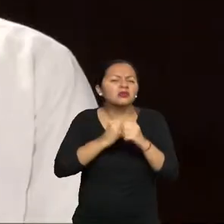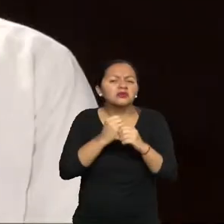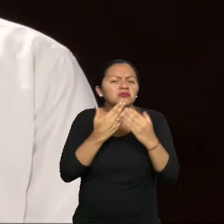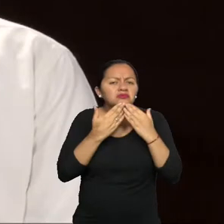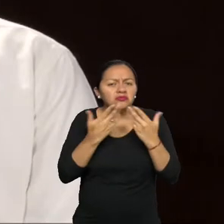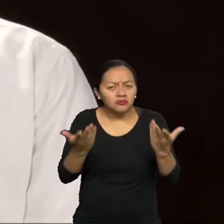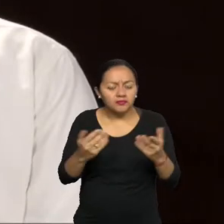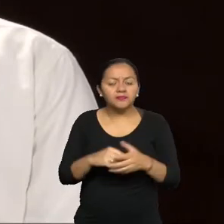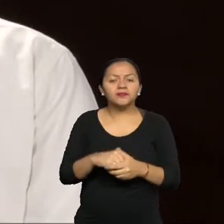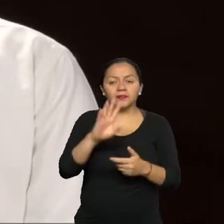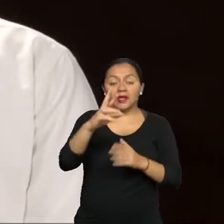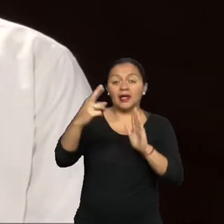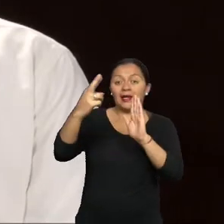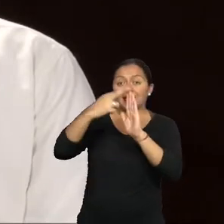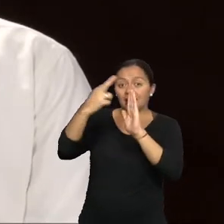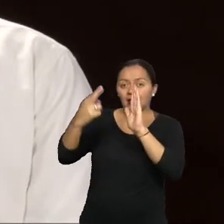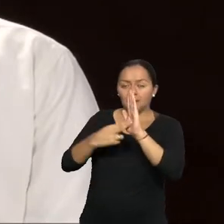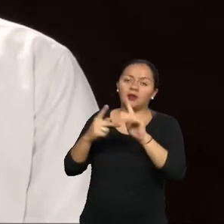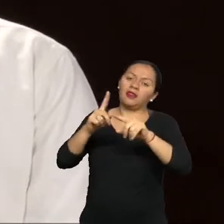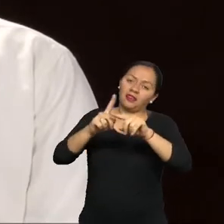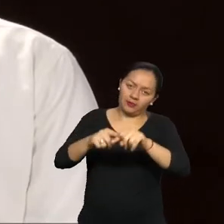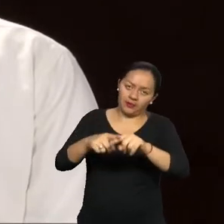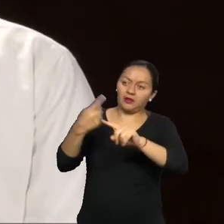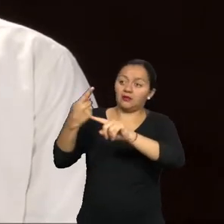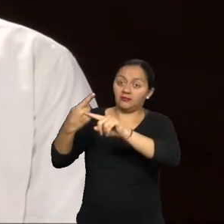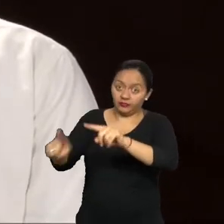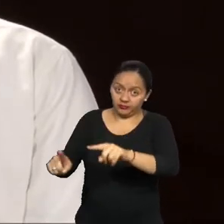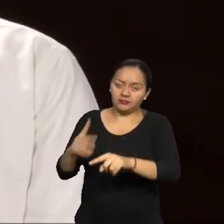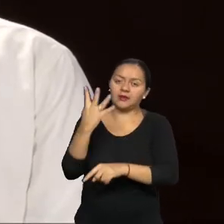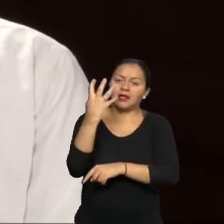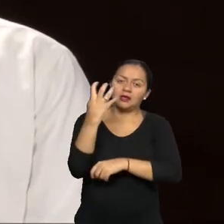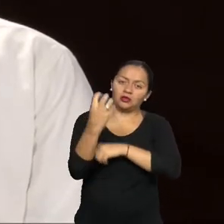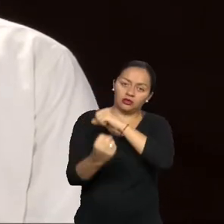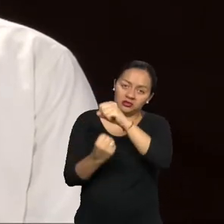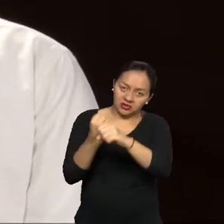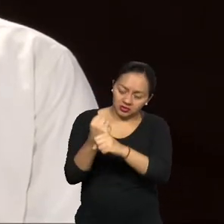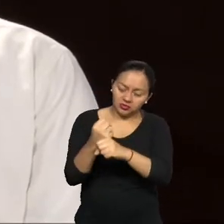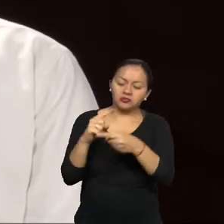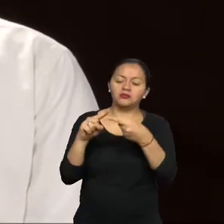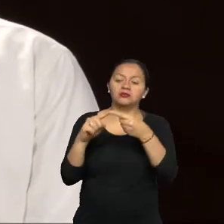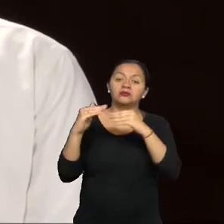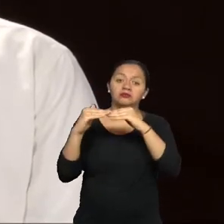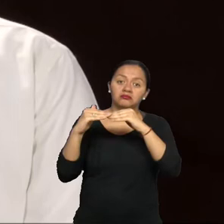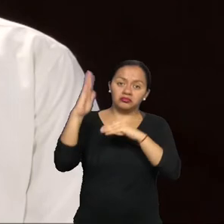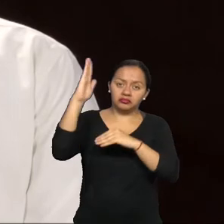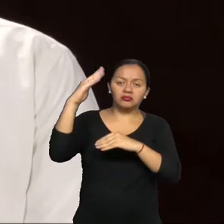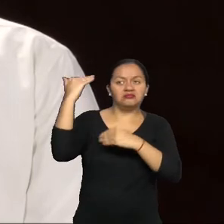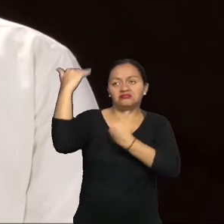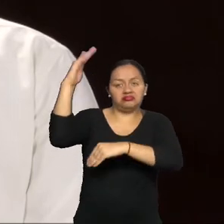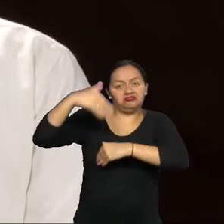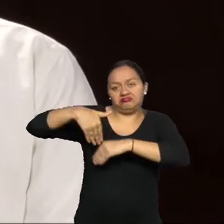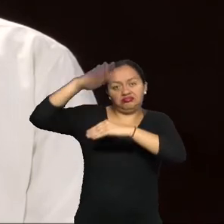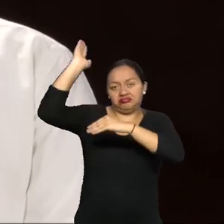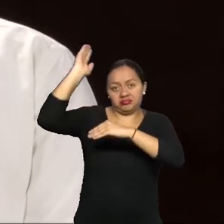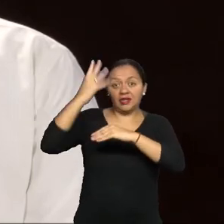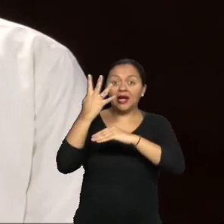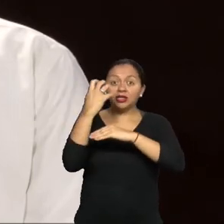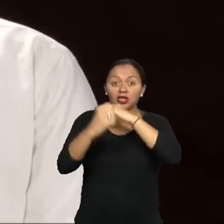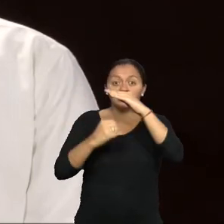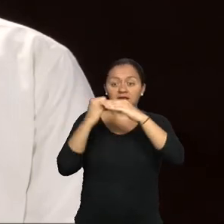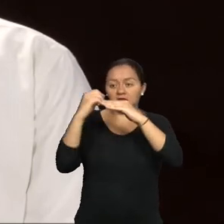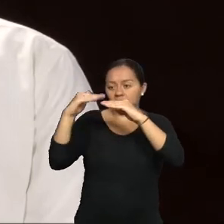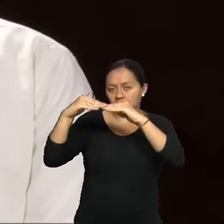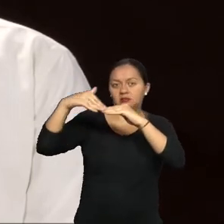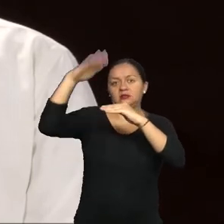La reglamentación es distinta y tenemos gente de los 14 años y hacia arriba sin límite de edad. Las personas que tienen menos de 14 años